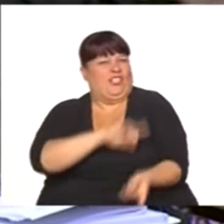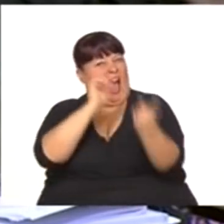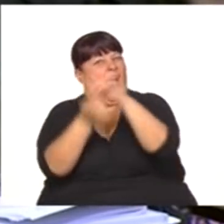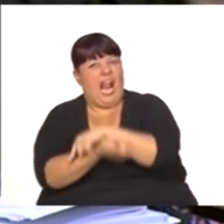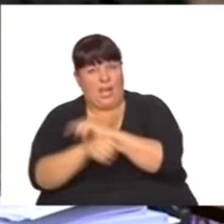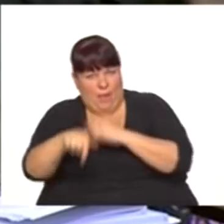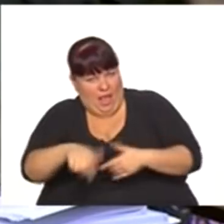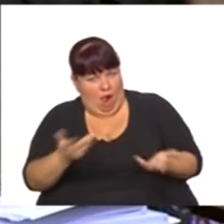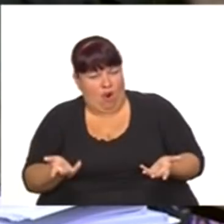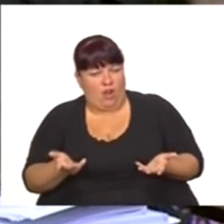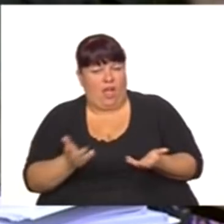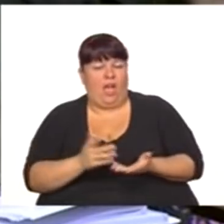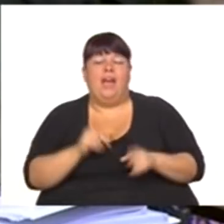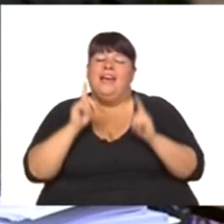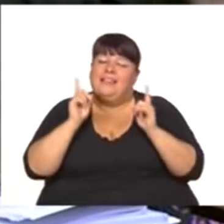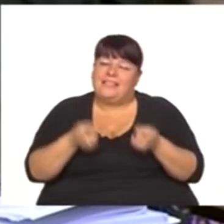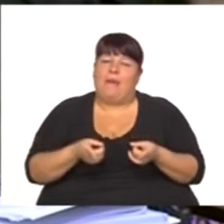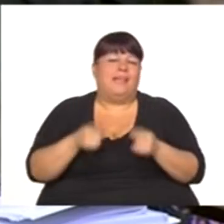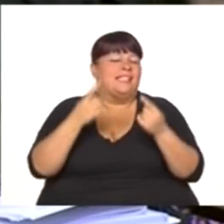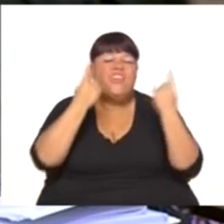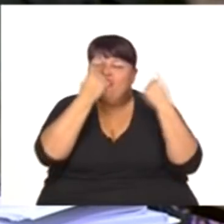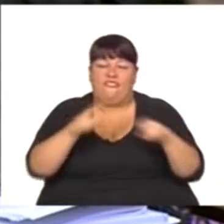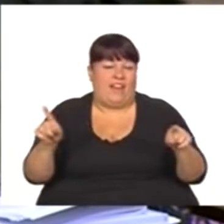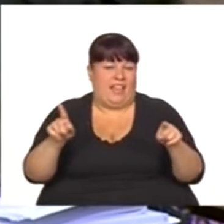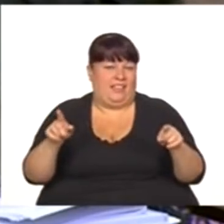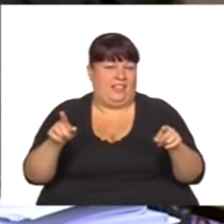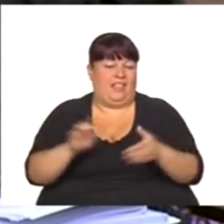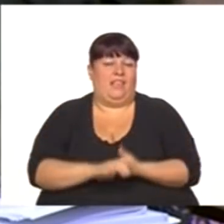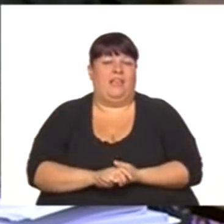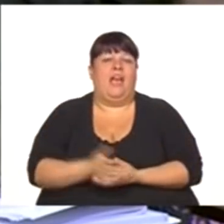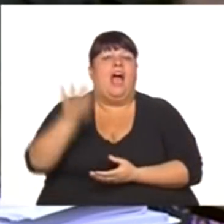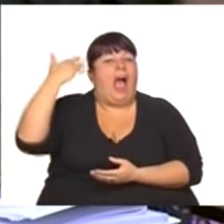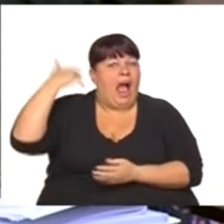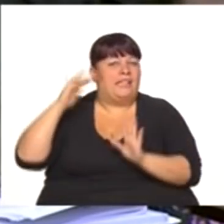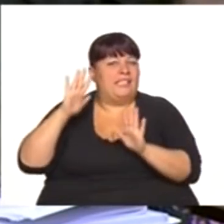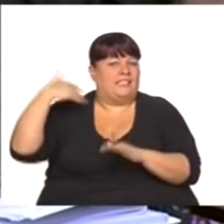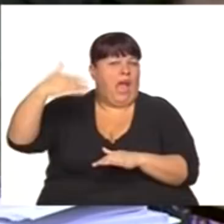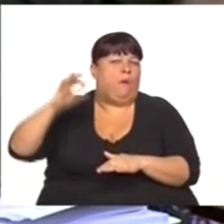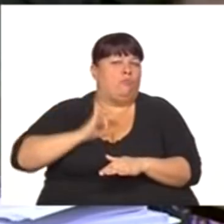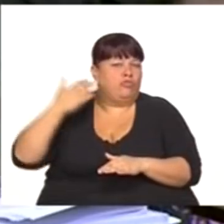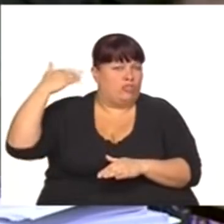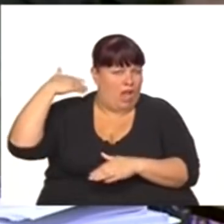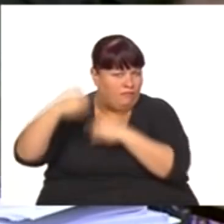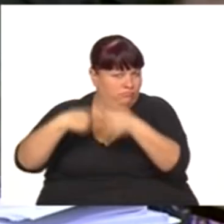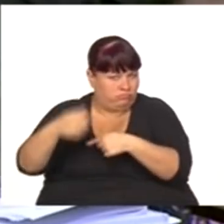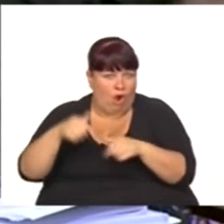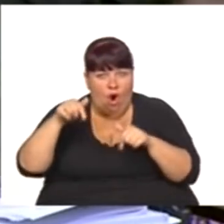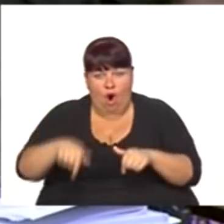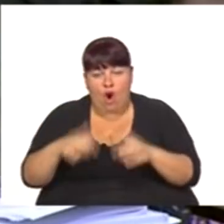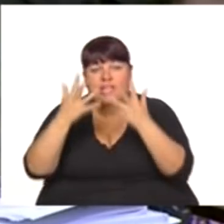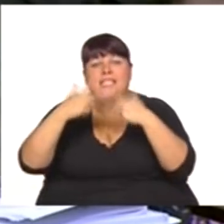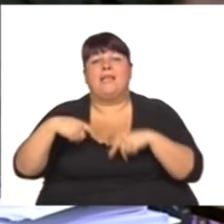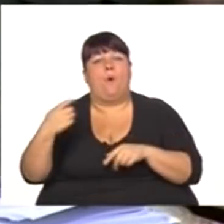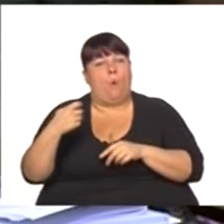lo que estamos haciendo hoy, pero también es exactamente lo contrario a lo que venimos haciendo hace mucho tiempo. Hoy nuestro